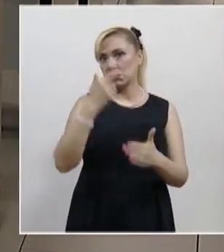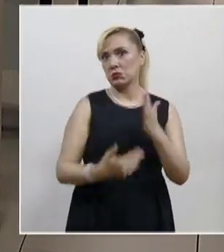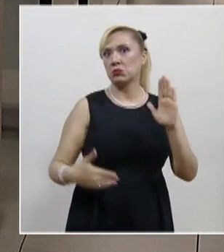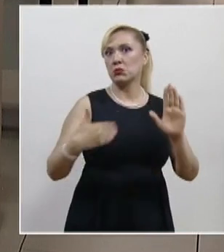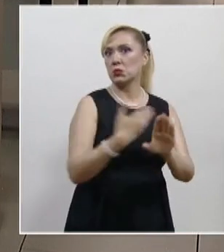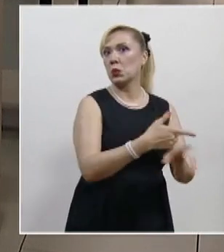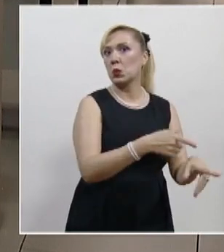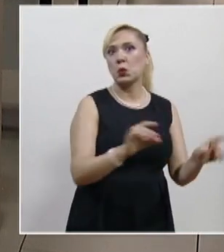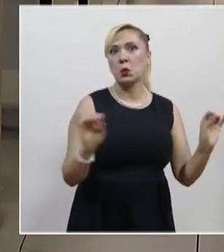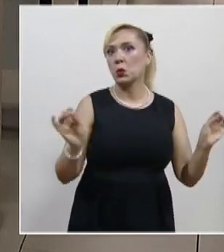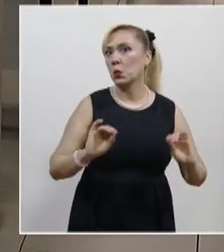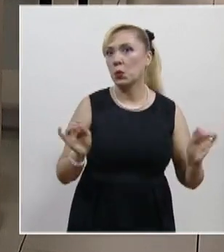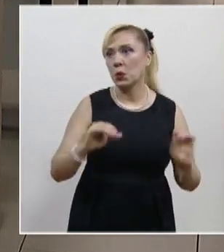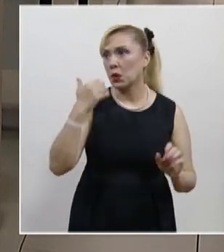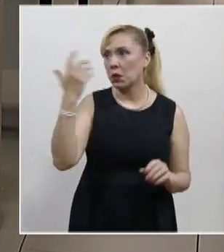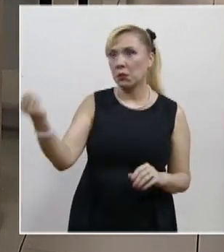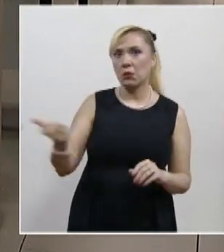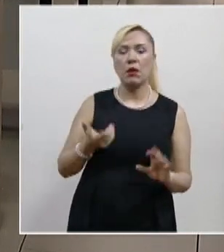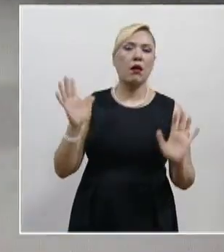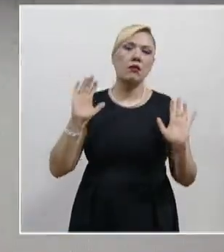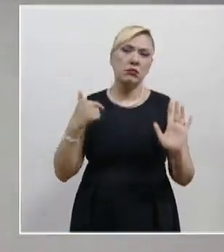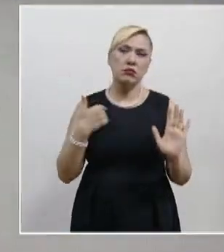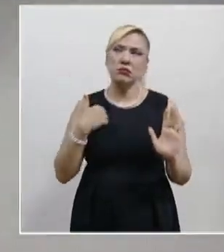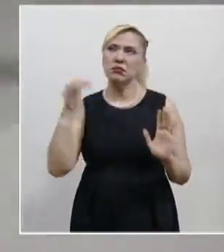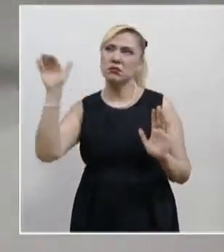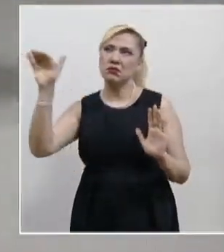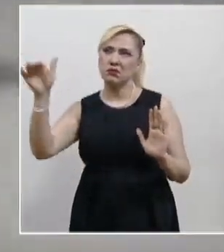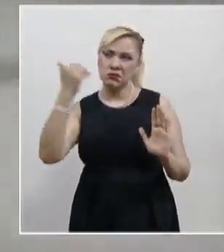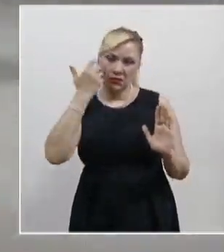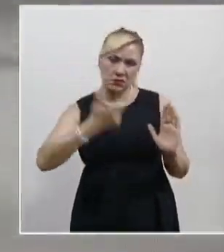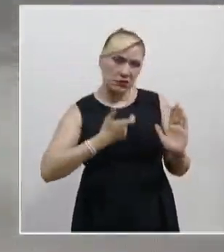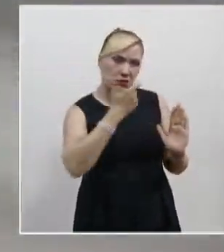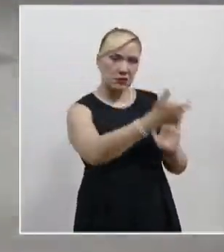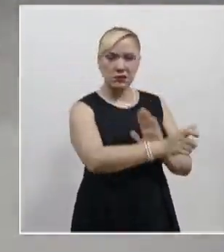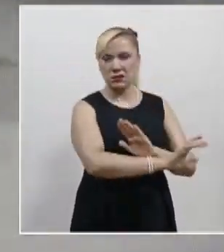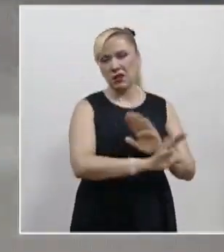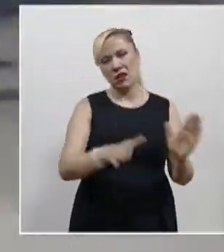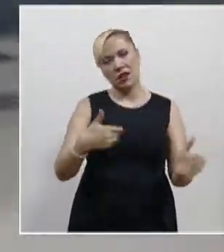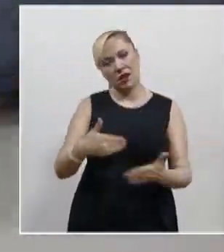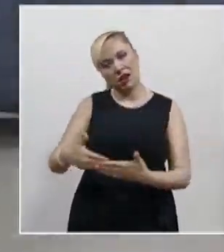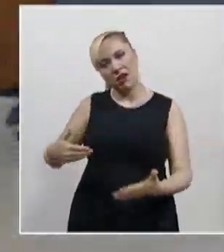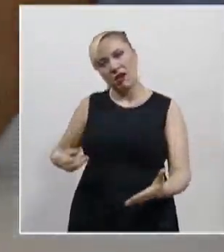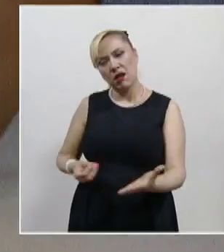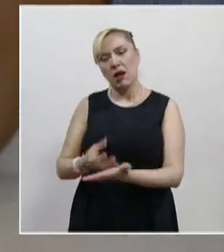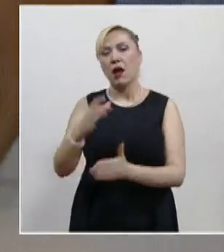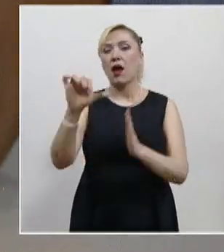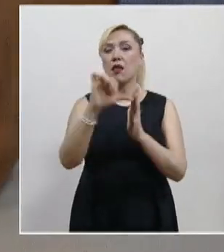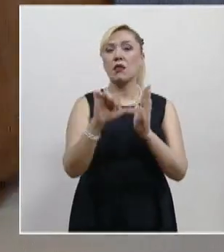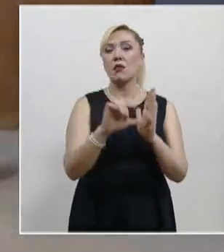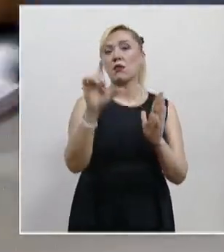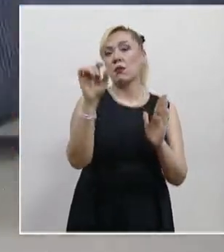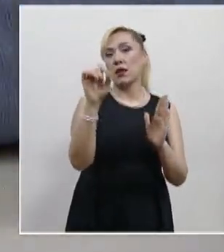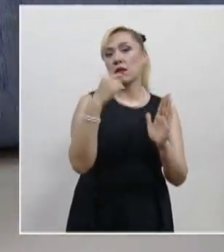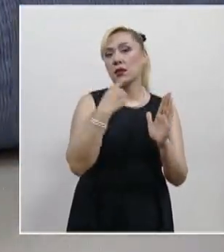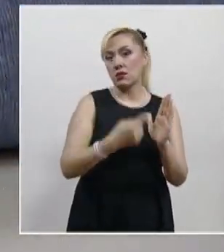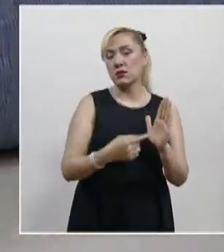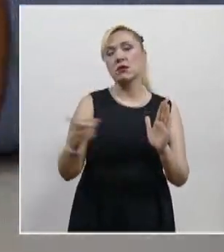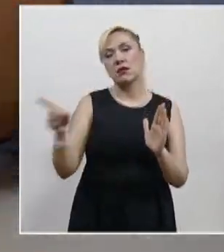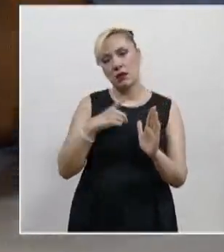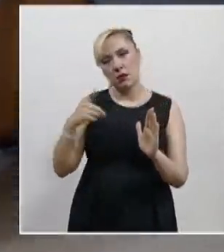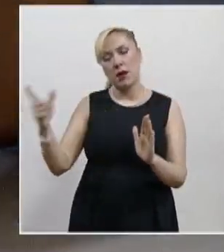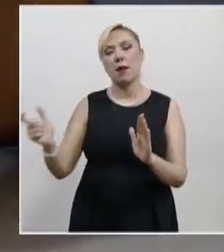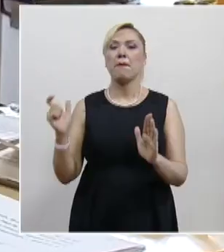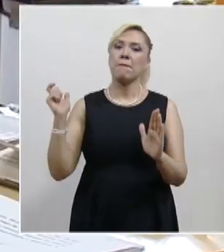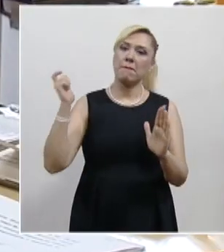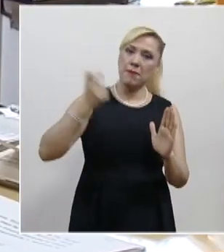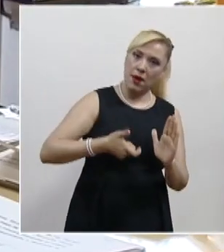es un derecho de la víctima establecido en el artículo 20 constitucional. Este beneficio debe ser cubierto a favor de la víctima antes de que la